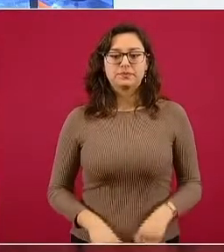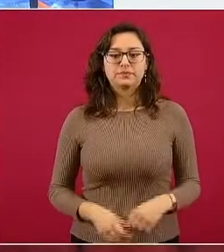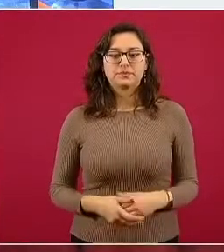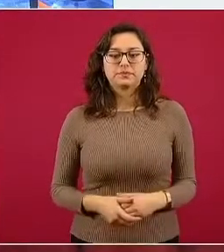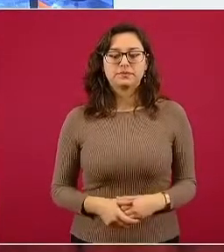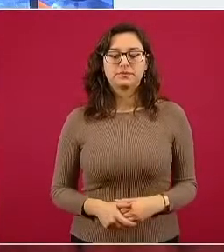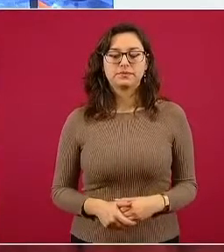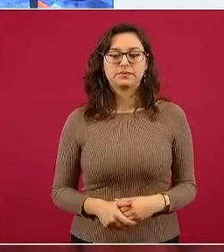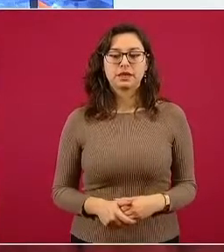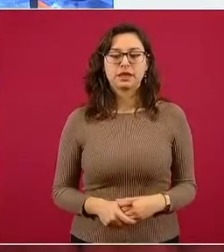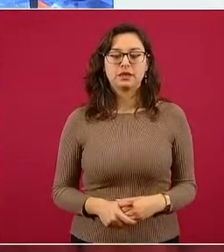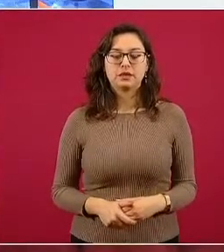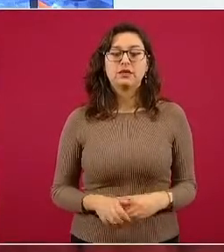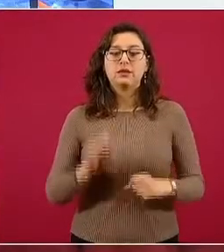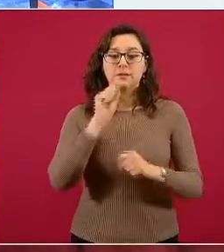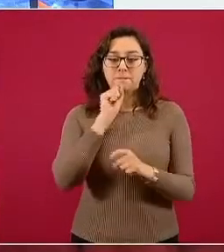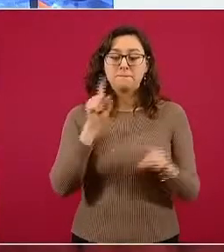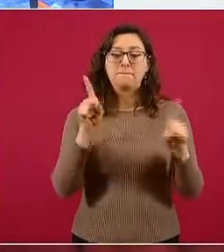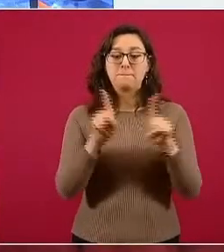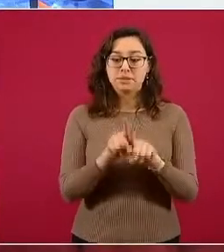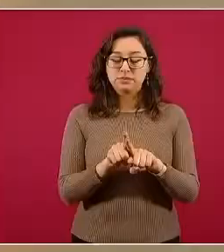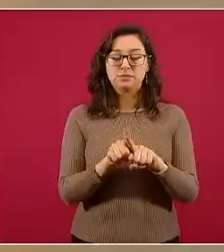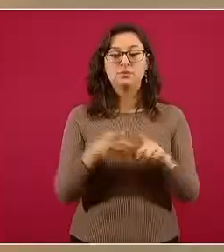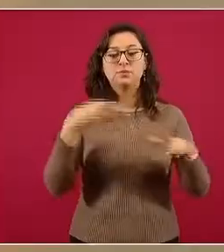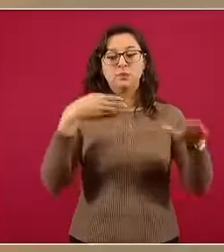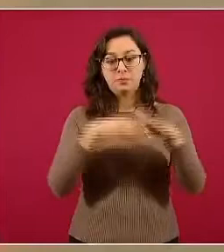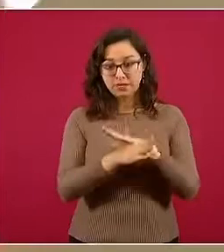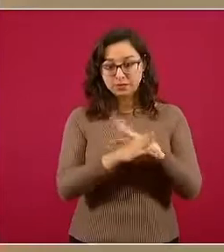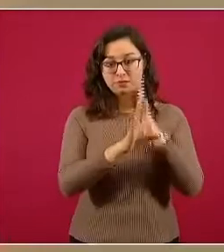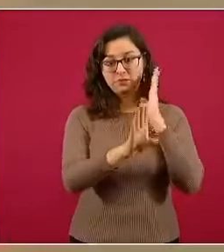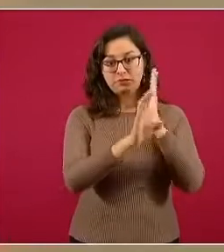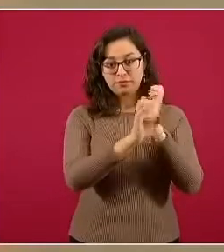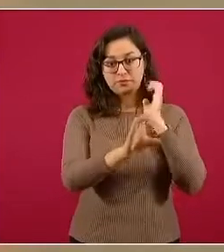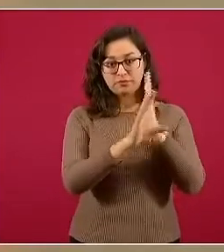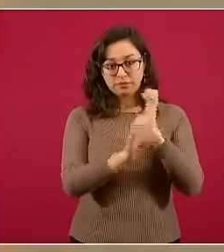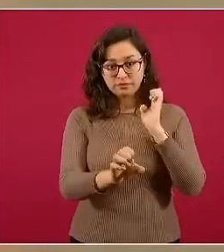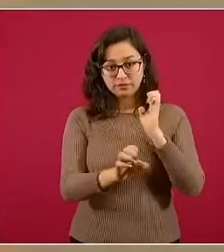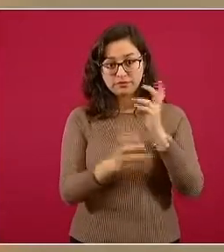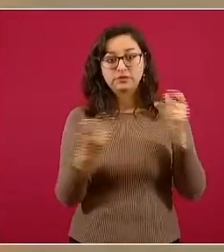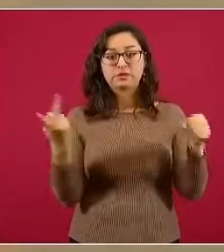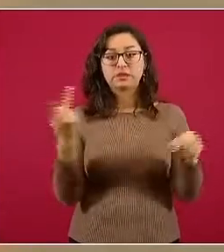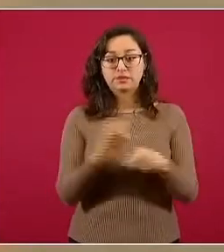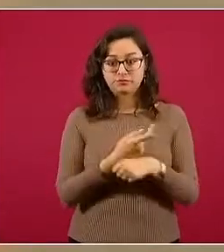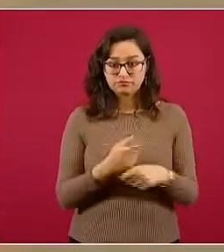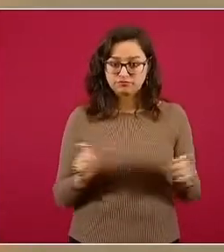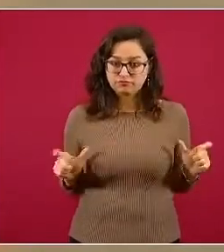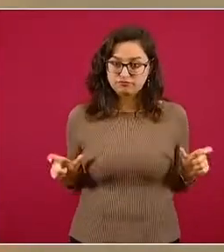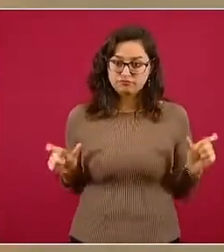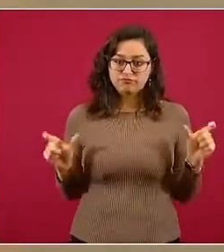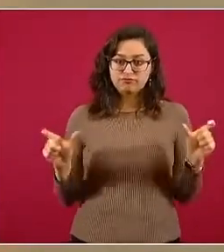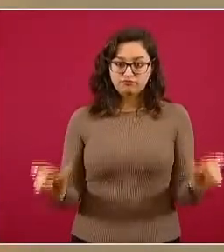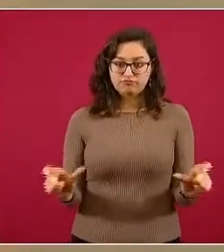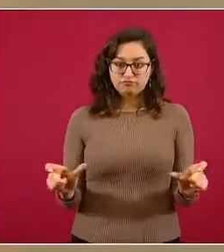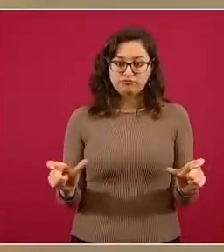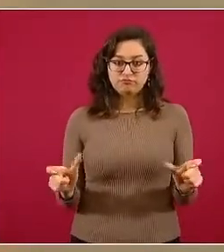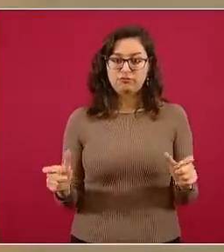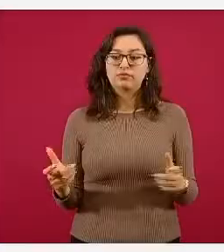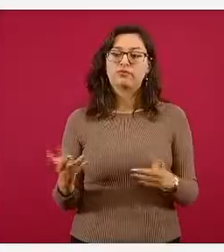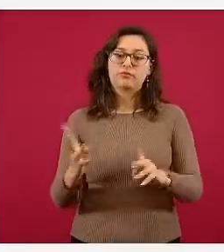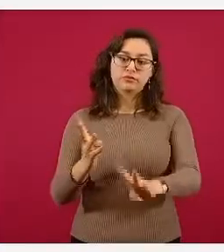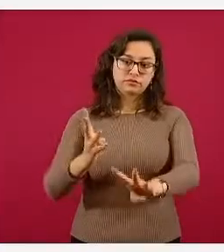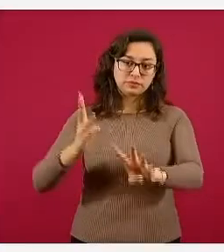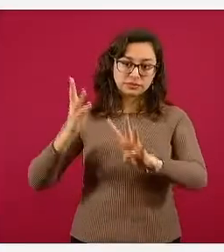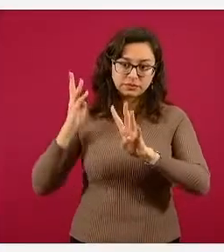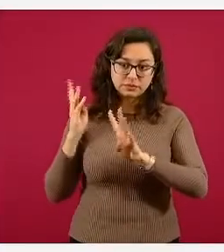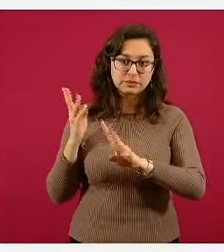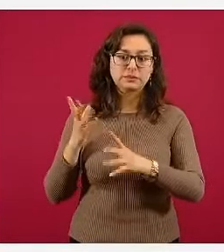También en las principales estaciones de metro o metrobús se hicieron sistemas de dosificación en la entrada, donde se ordenó la entrada